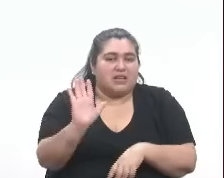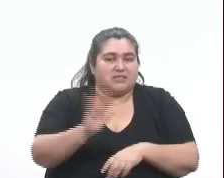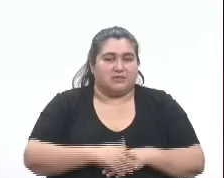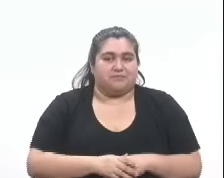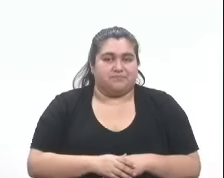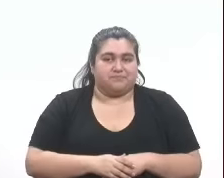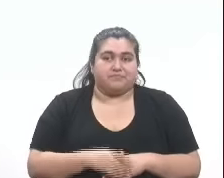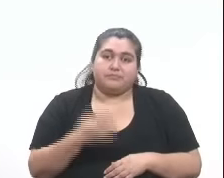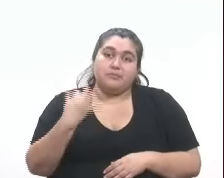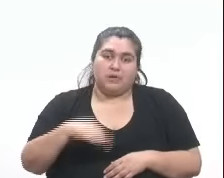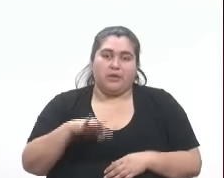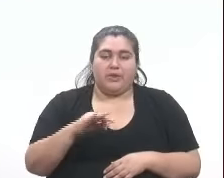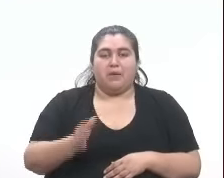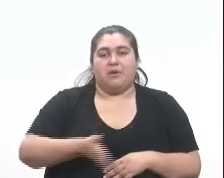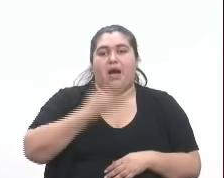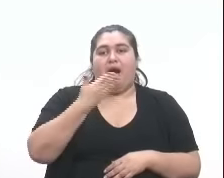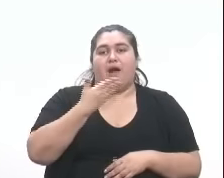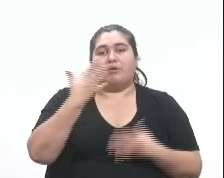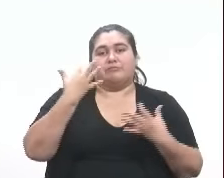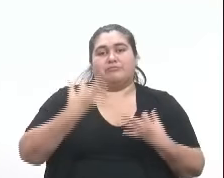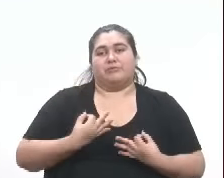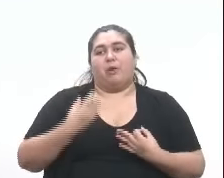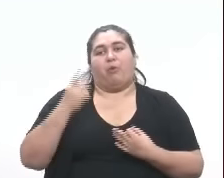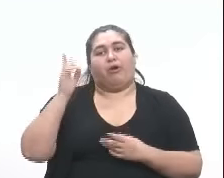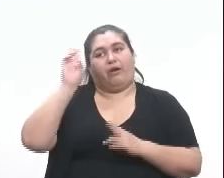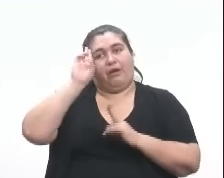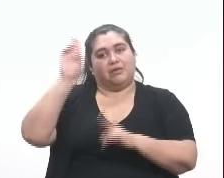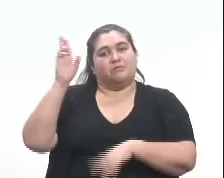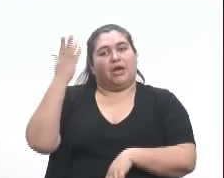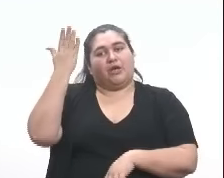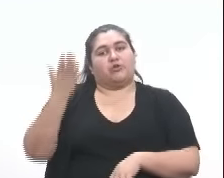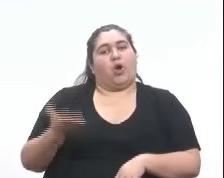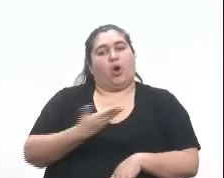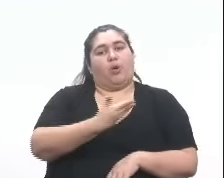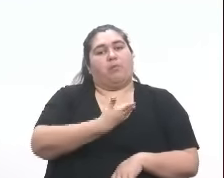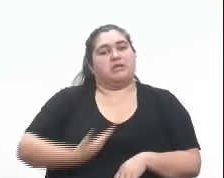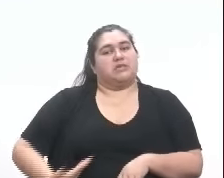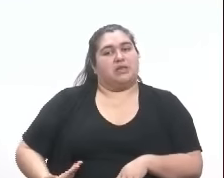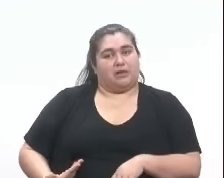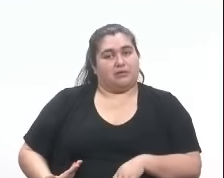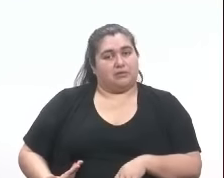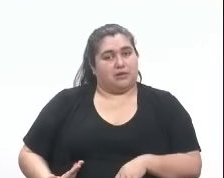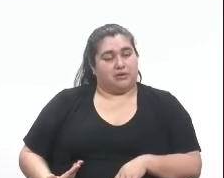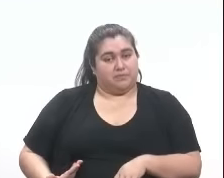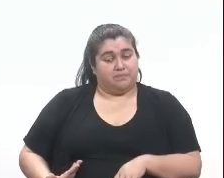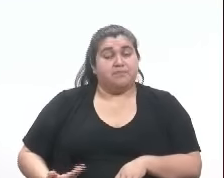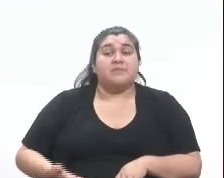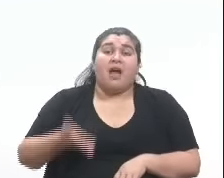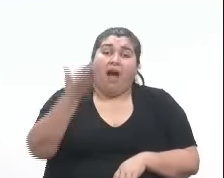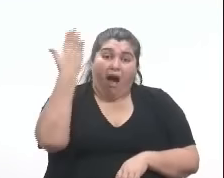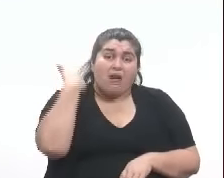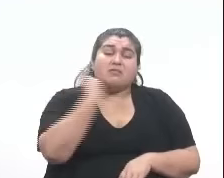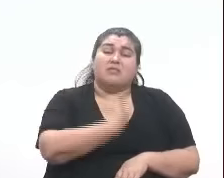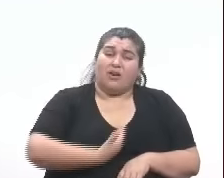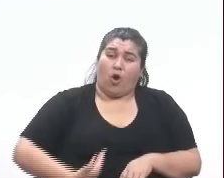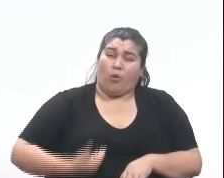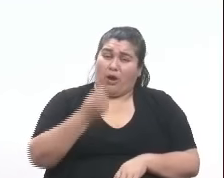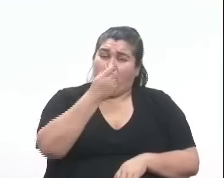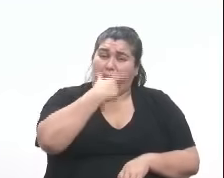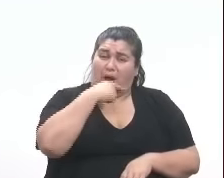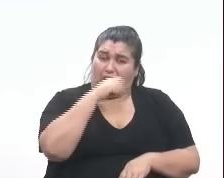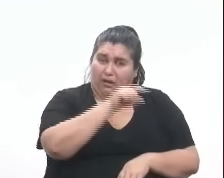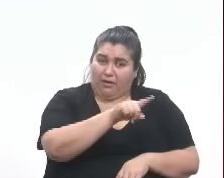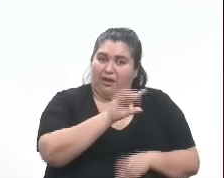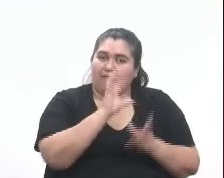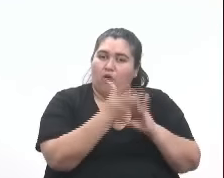parado al presidente. Bueno, muchachos, hay que difamarlo con todo. Porque no, Macri tenía esos trolls que tenía ese muchacho que era jefe de gabinete, pero este